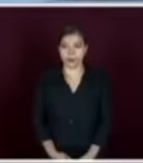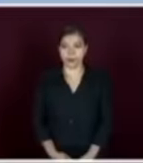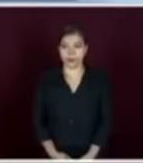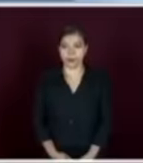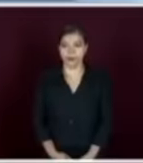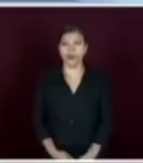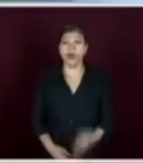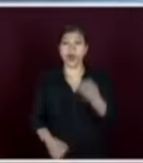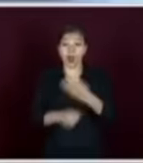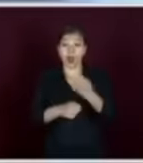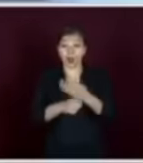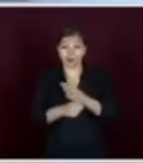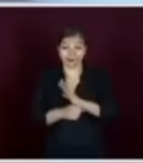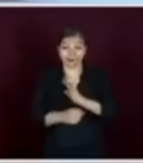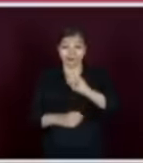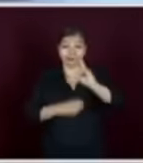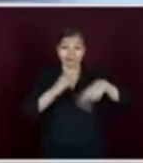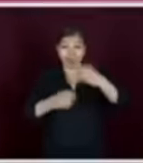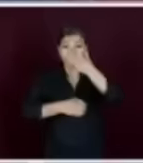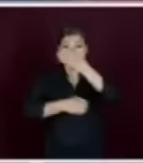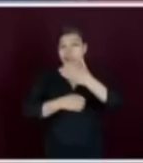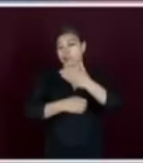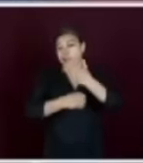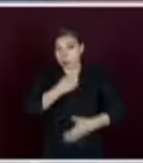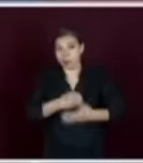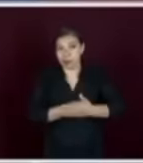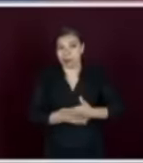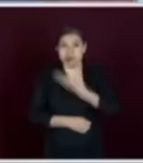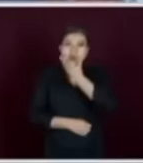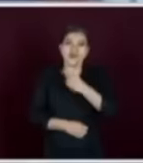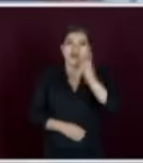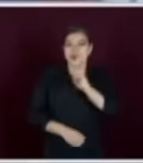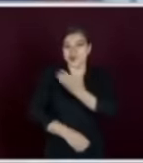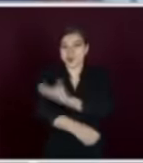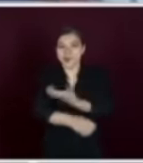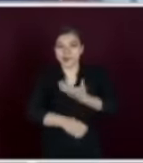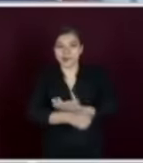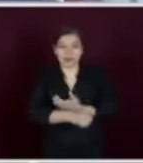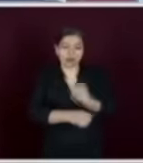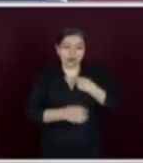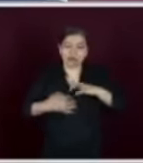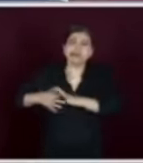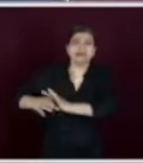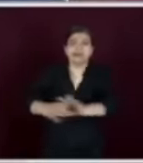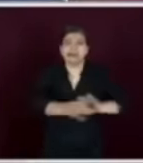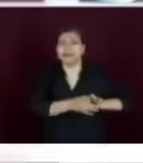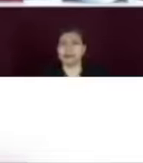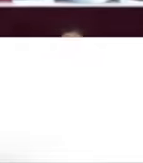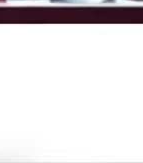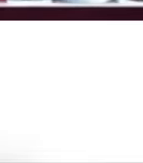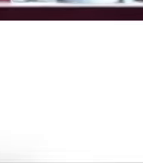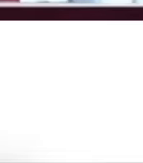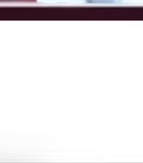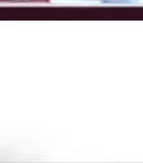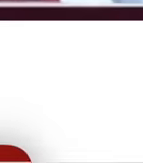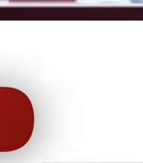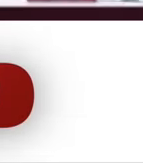Vamos a cerrar, compañeras y compañeros, unidas y unidos, con mucha